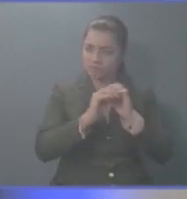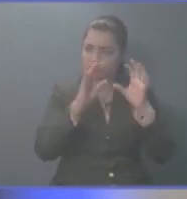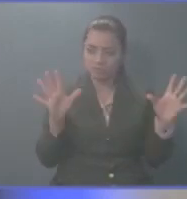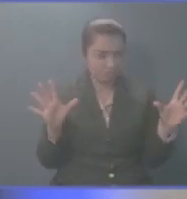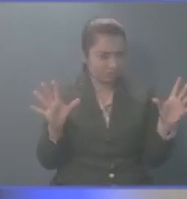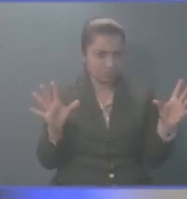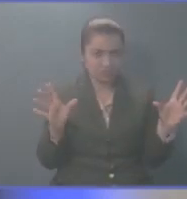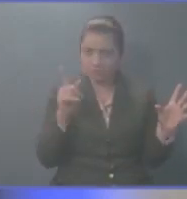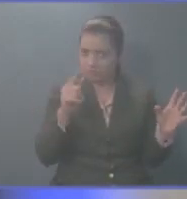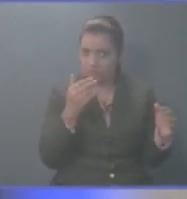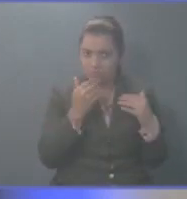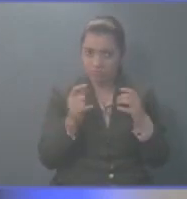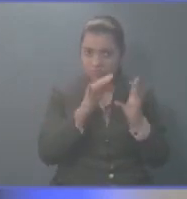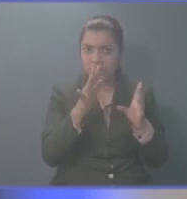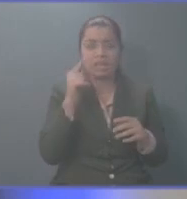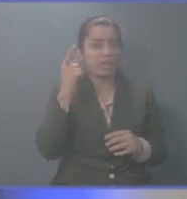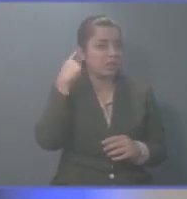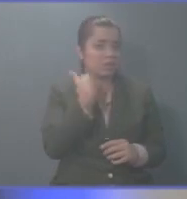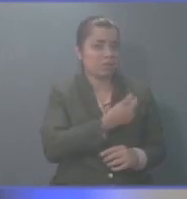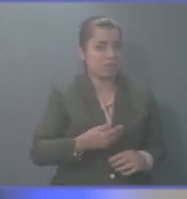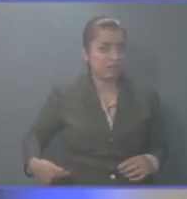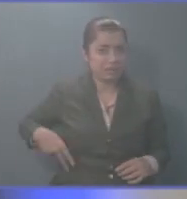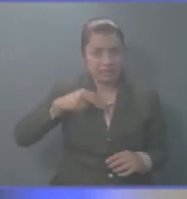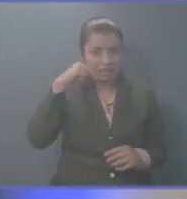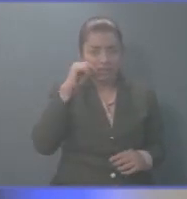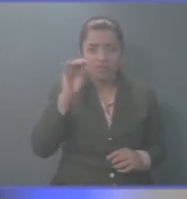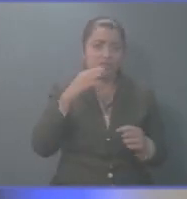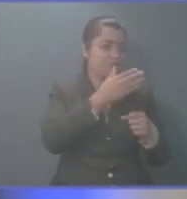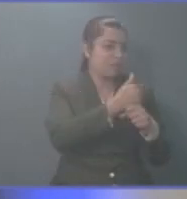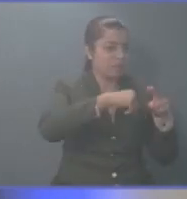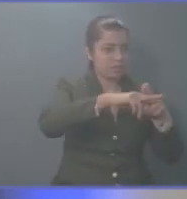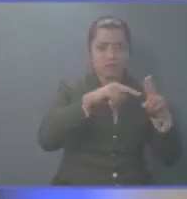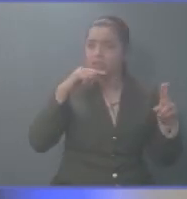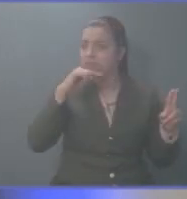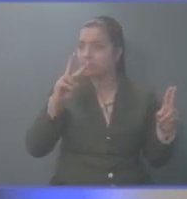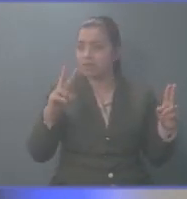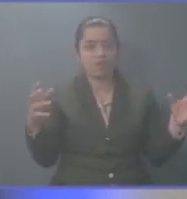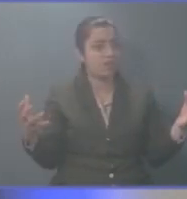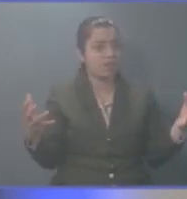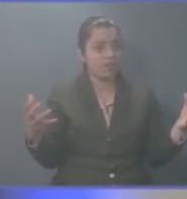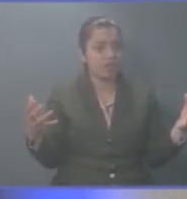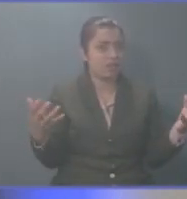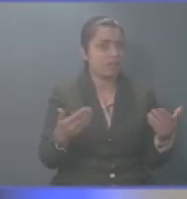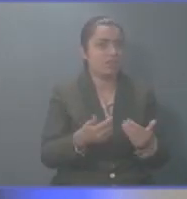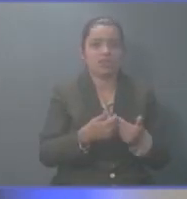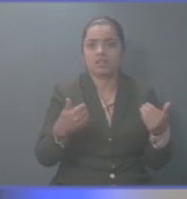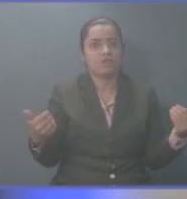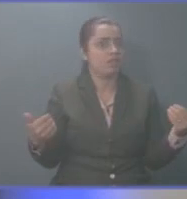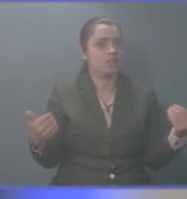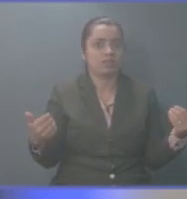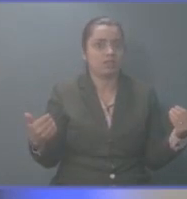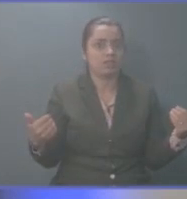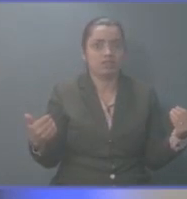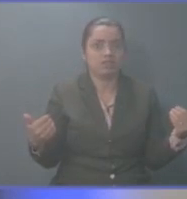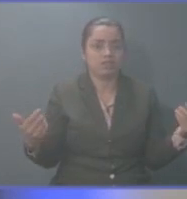desvincular totalmente esos señalamientos, porque Arena y el FMLN son como el agua y el aceite. O sea, son dos partidos